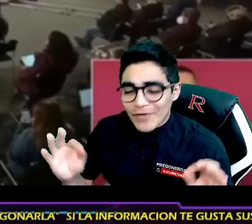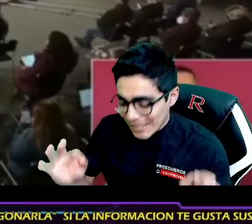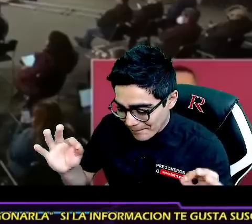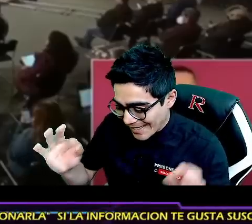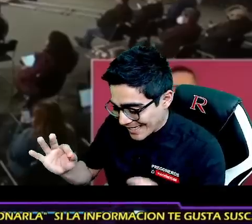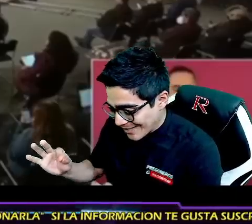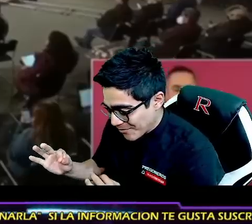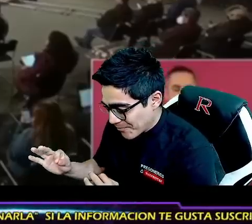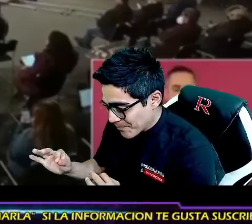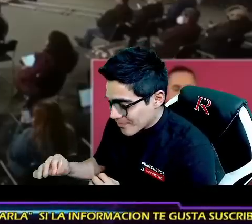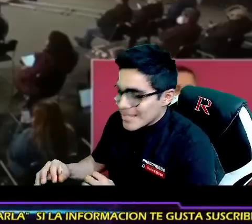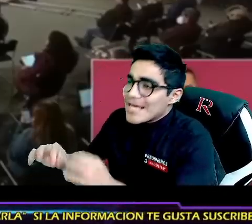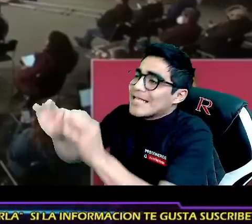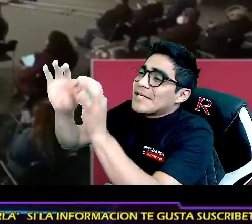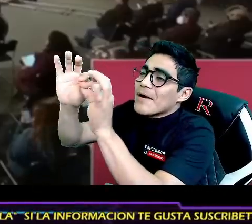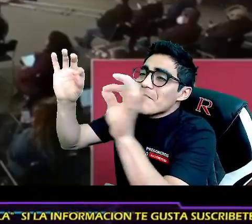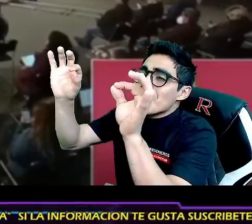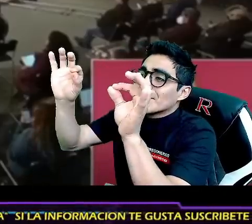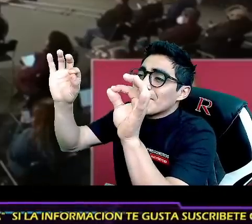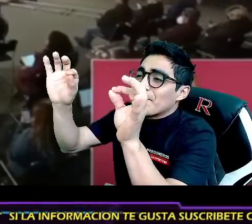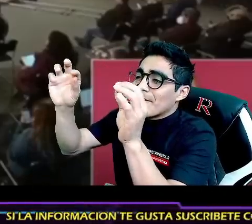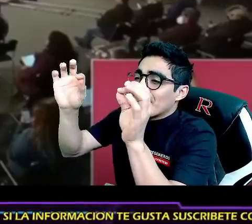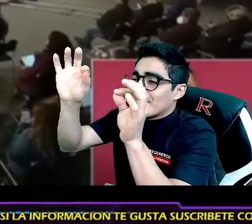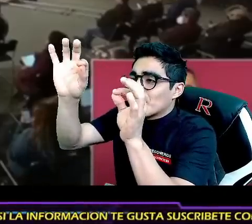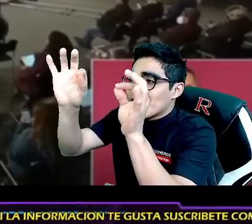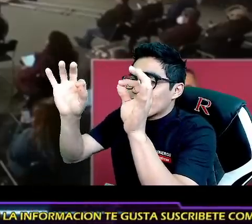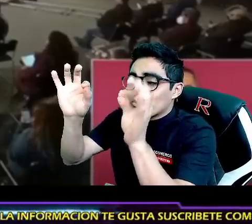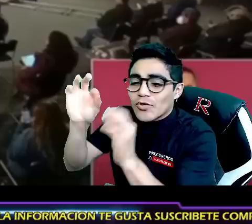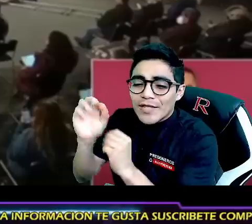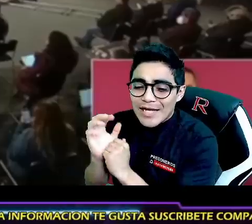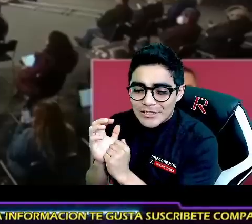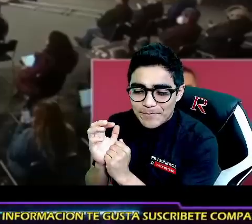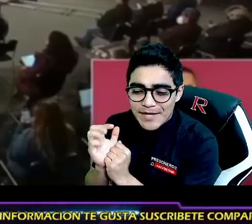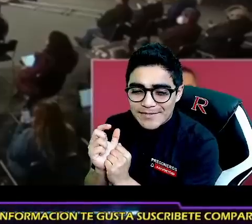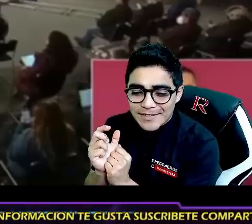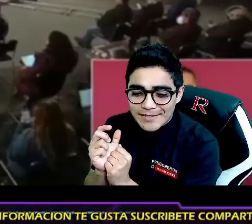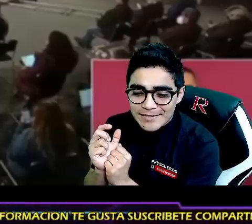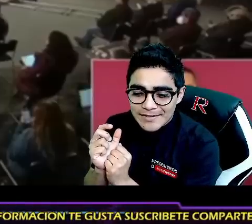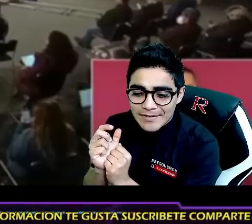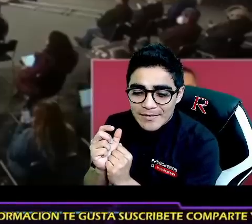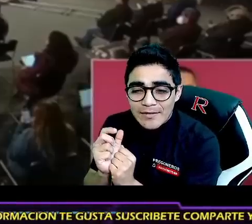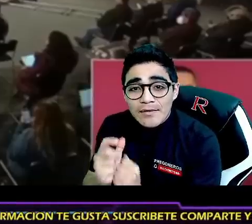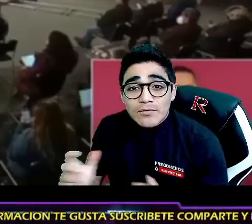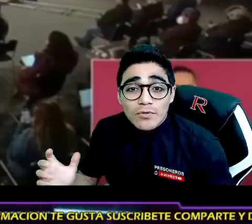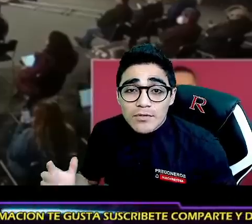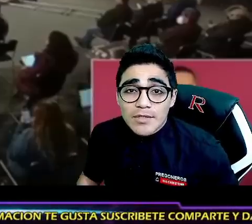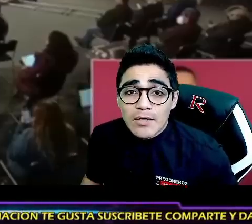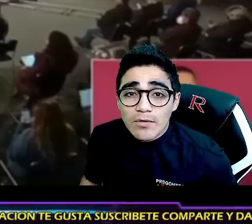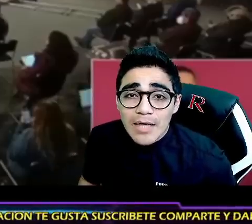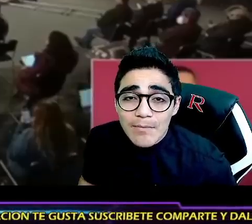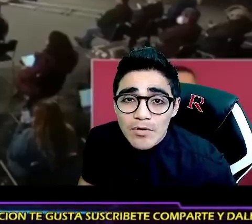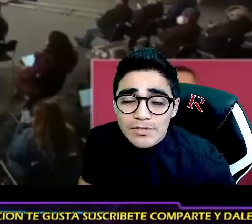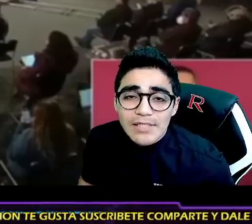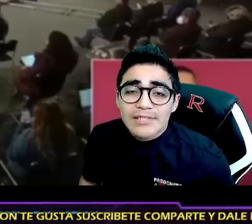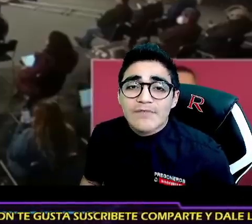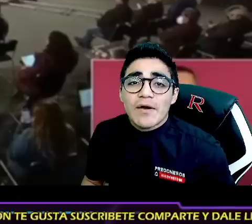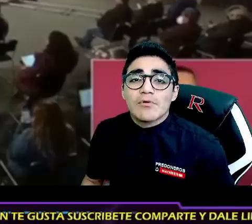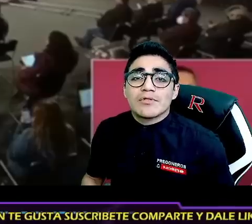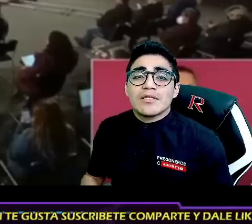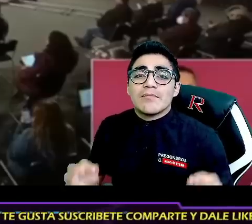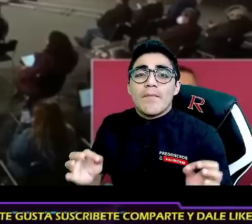Felipe Calderón y si vamos simplemente uniendo todas las piezas todos recordamos